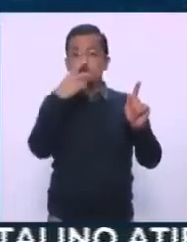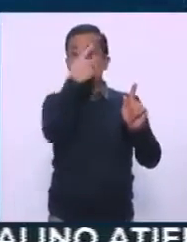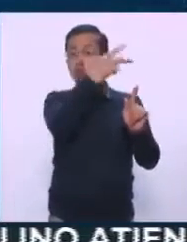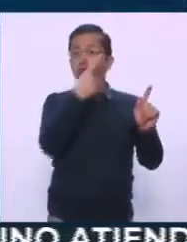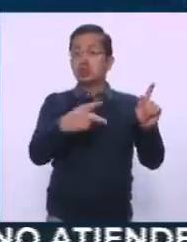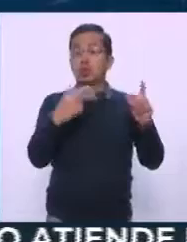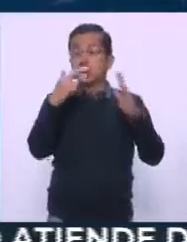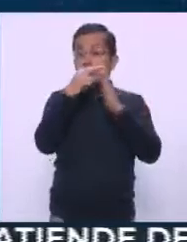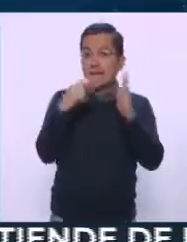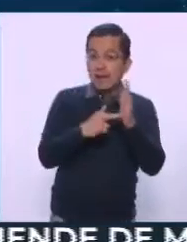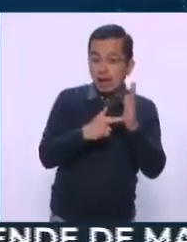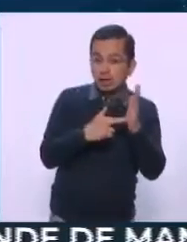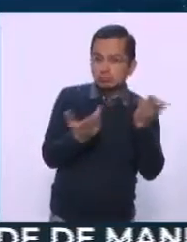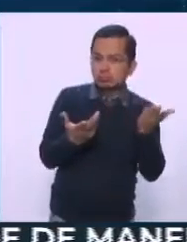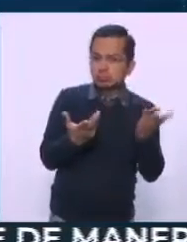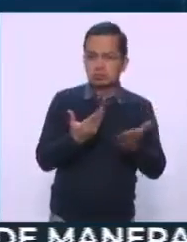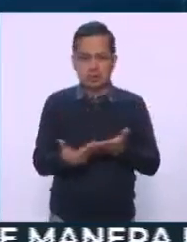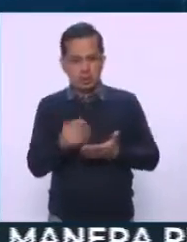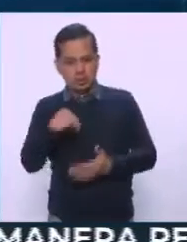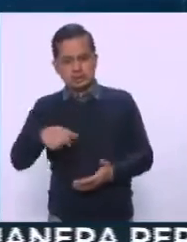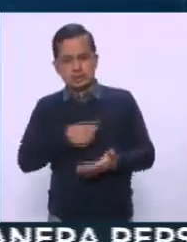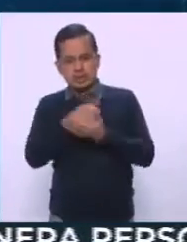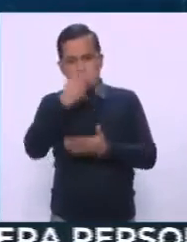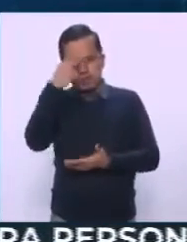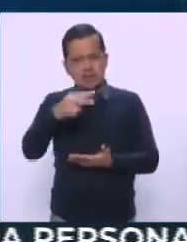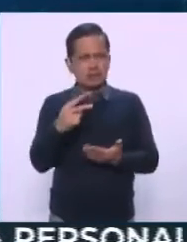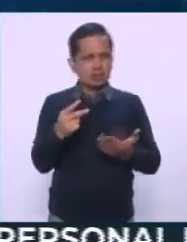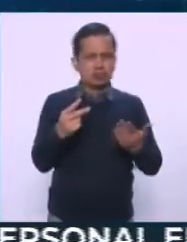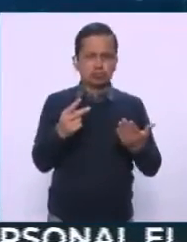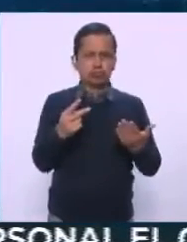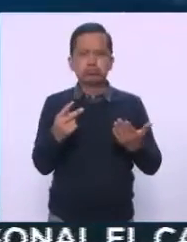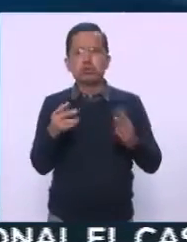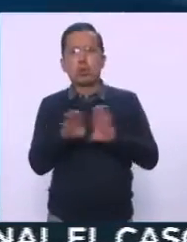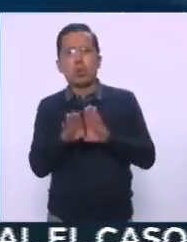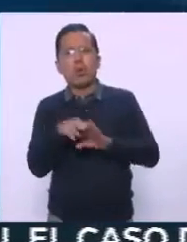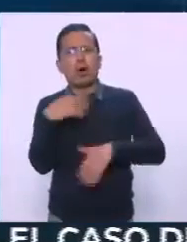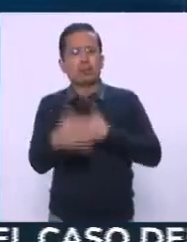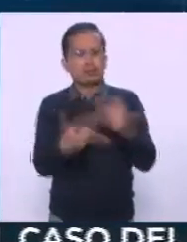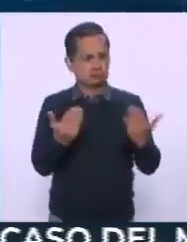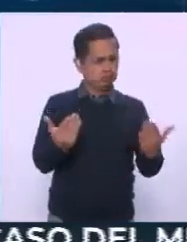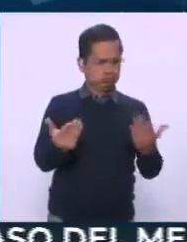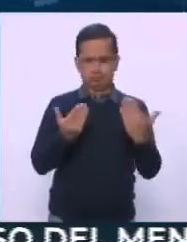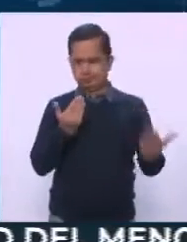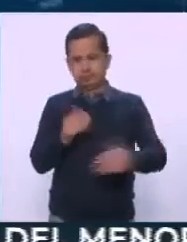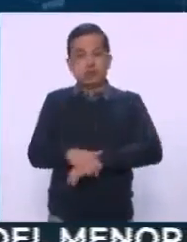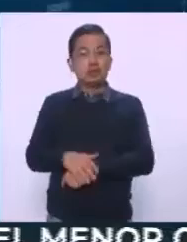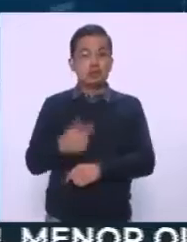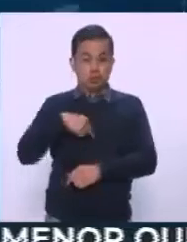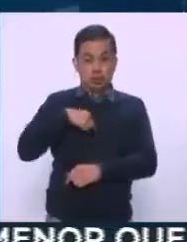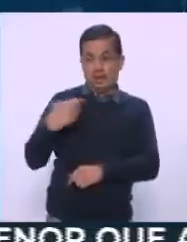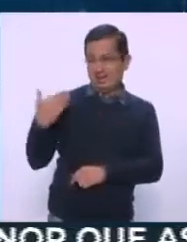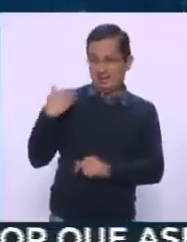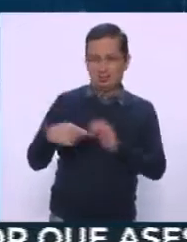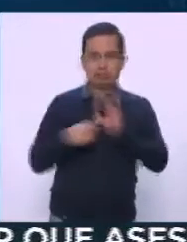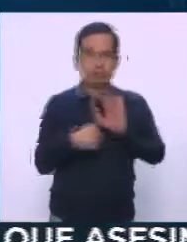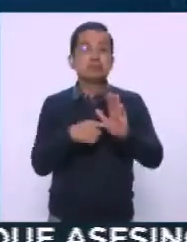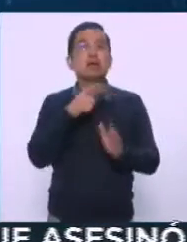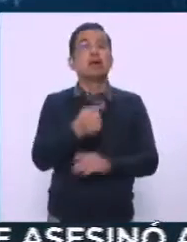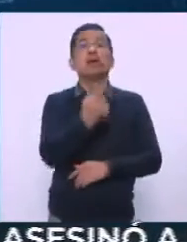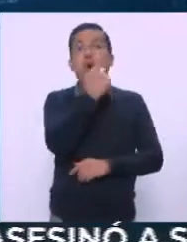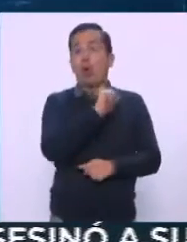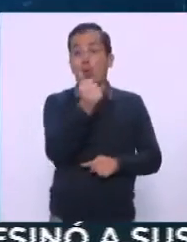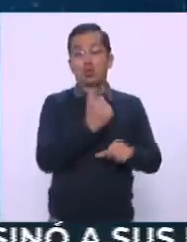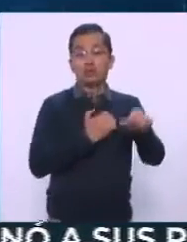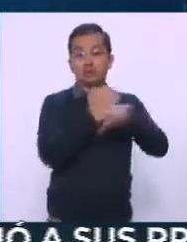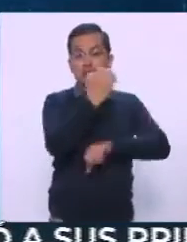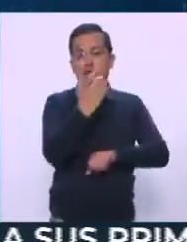está llevando a cabo en la Ciudad de México? Acabamos de ver cómo en algún estado detenían a unas personas que fueron al banco, o cómo